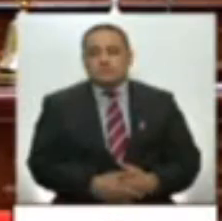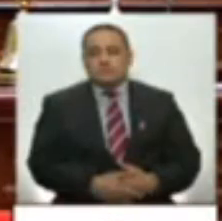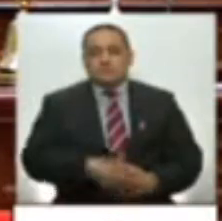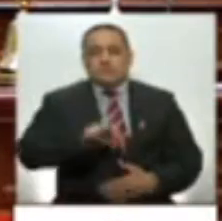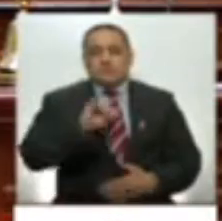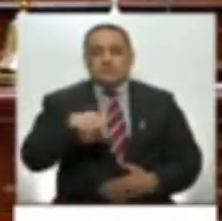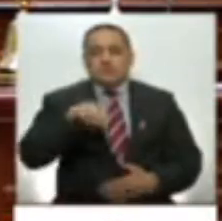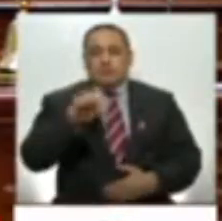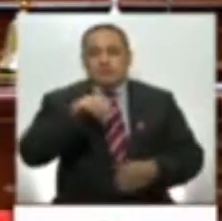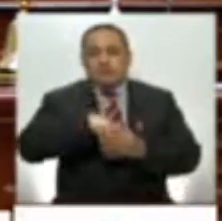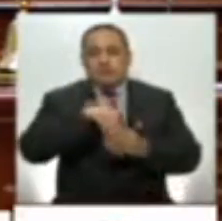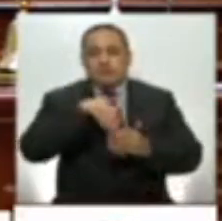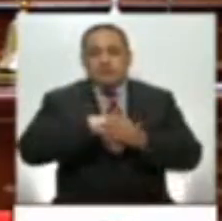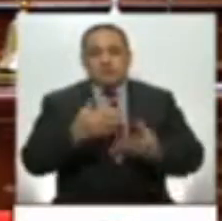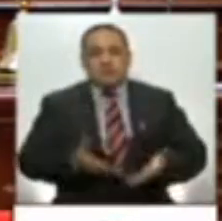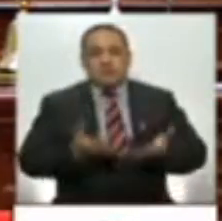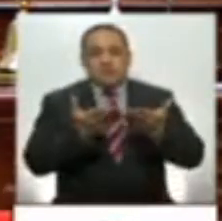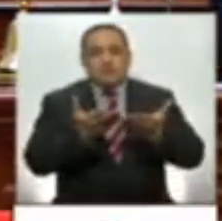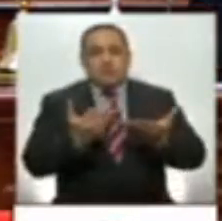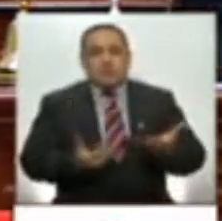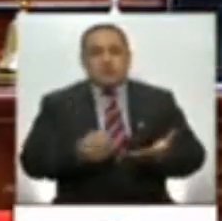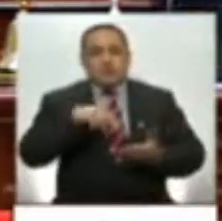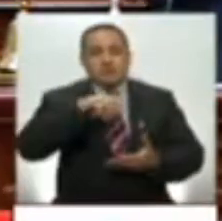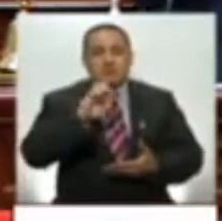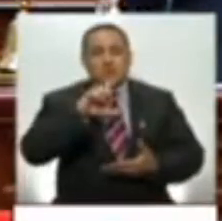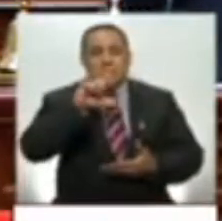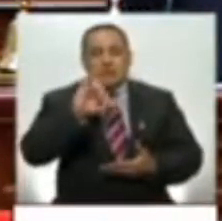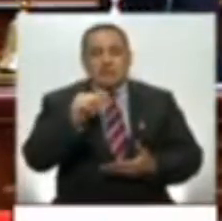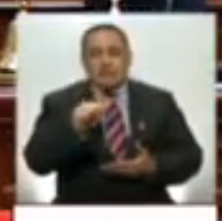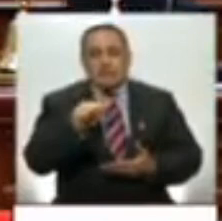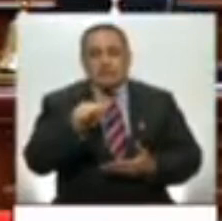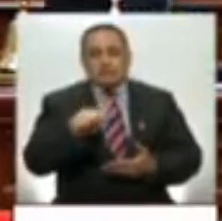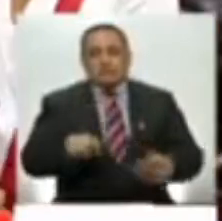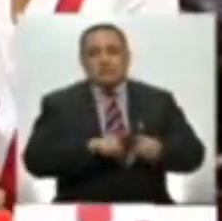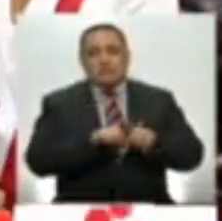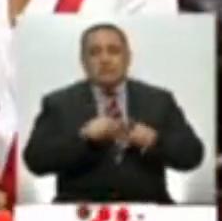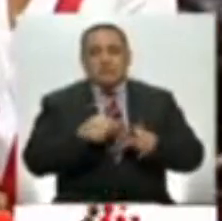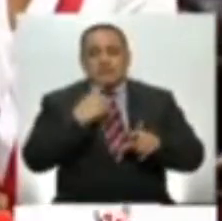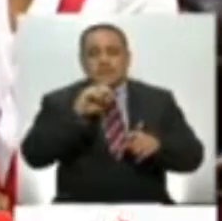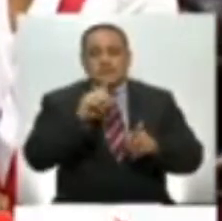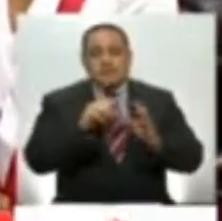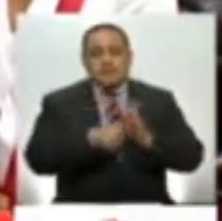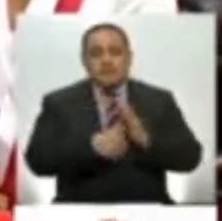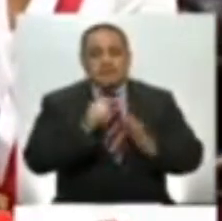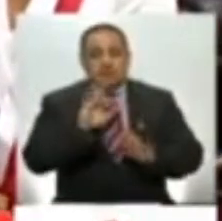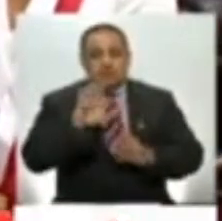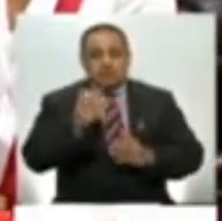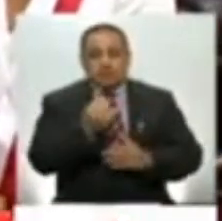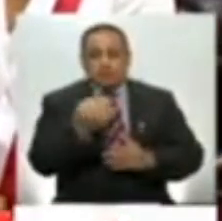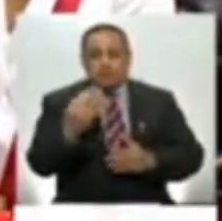Jurado Nacional de Elecciones, credencial otorgada a Noelia Rosvit Herrera Medina, DNI